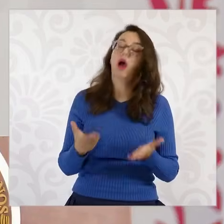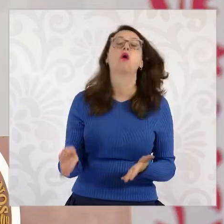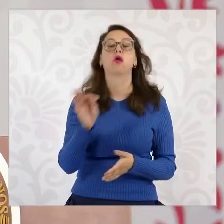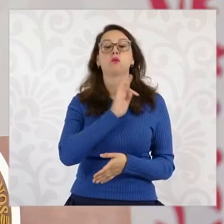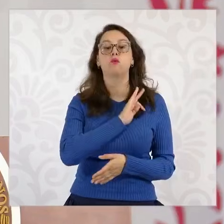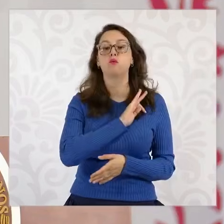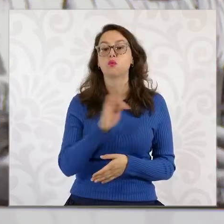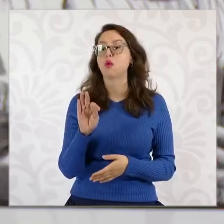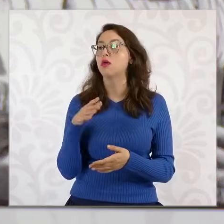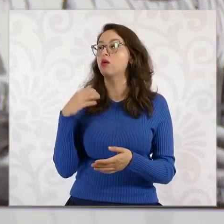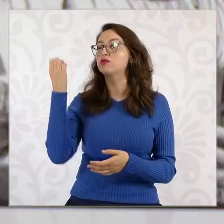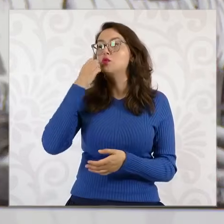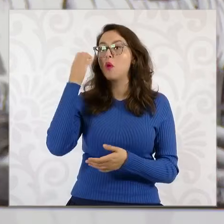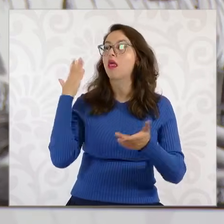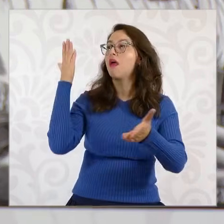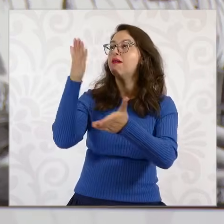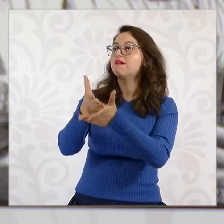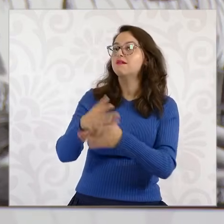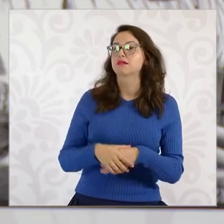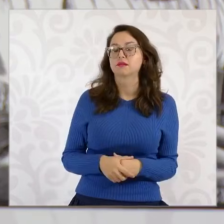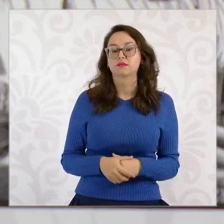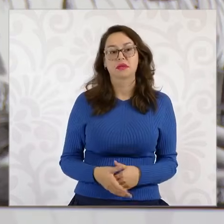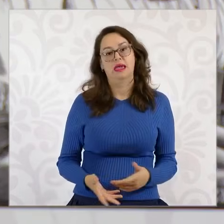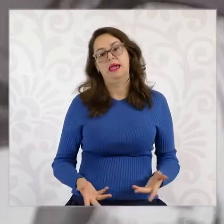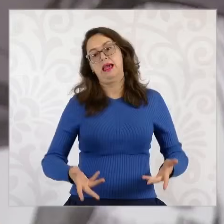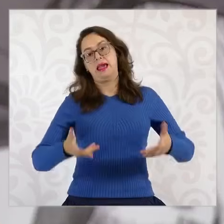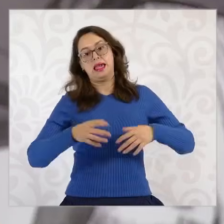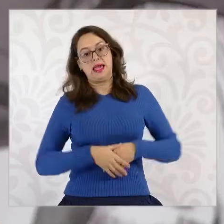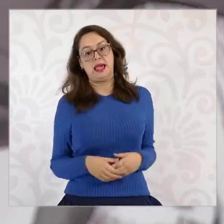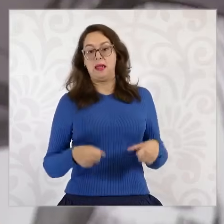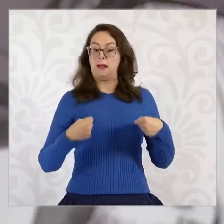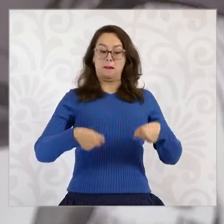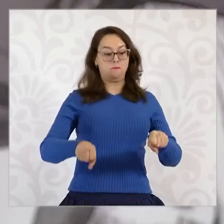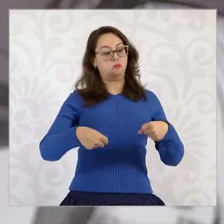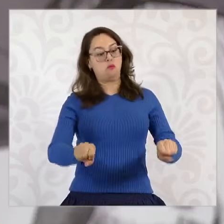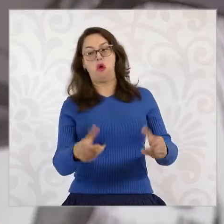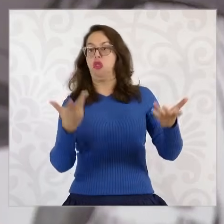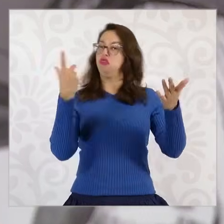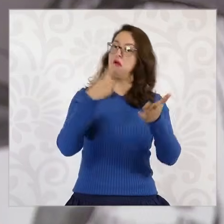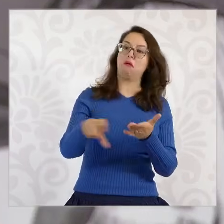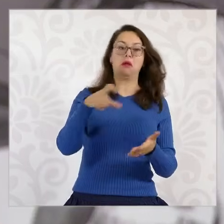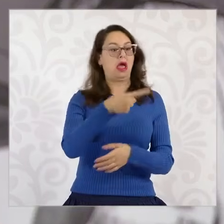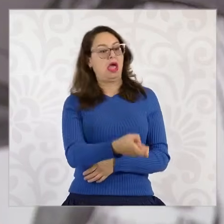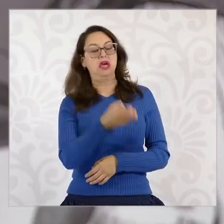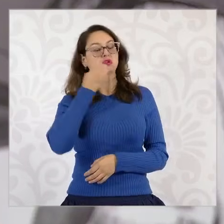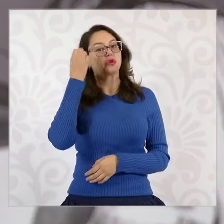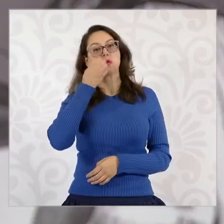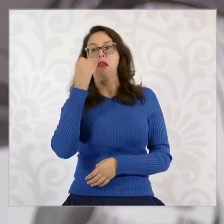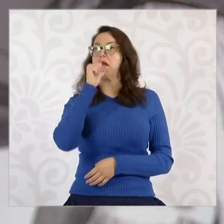de mejor manera a la escuela. Entonces, ¿qué van a decir los que…? No, eso no es para el estudio, se compró una motocicleta.